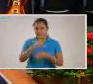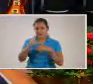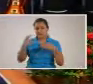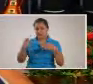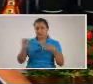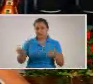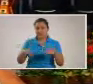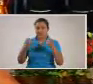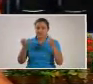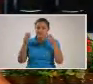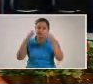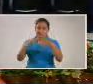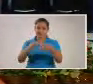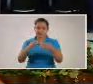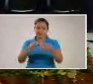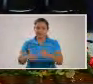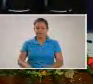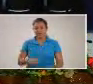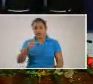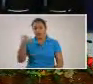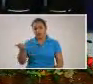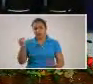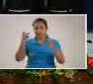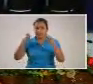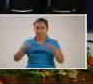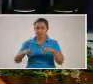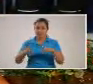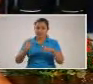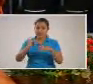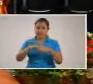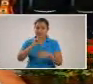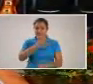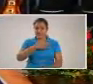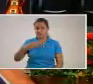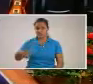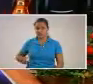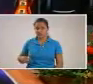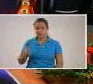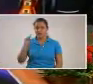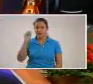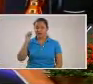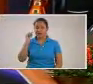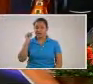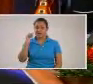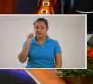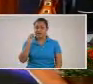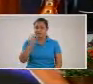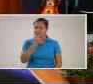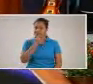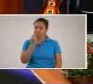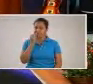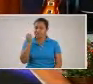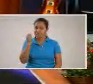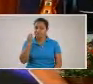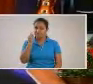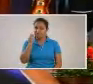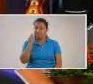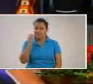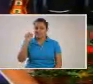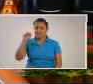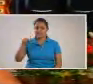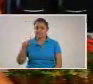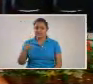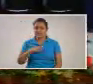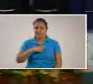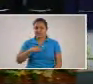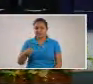entonces pusieron a otro personaje en el gobierno que él sí estaba, como quien dice, a favor de los intereses de